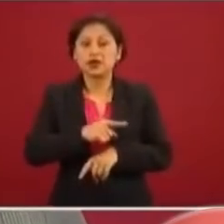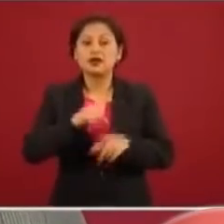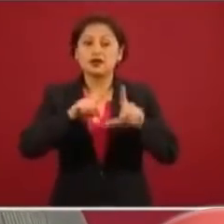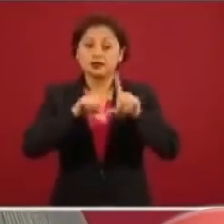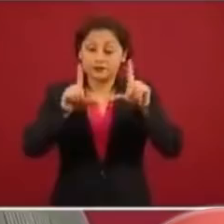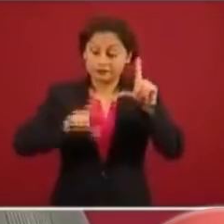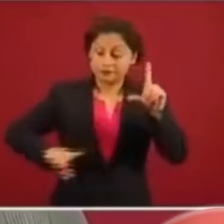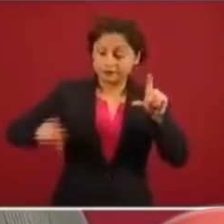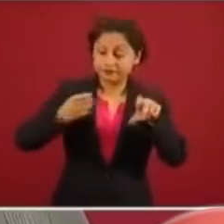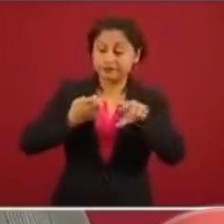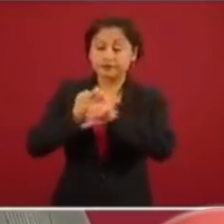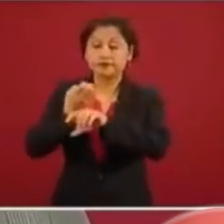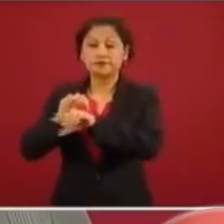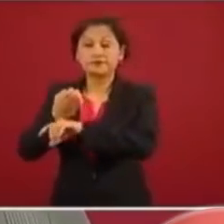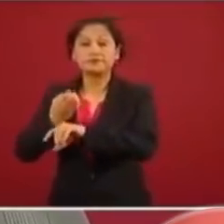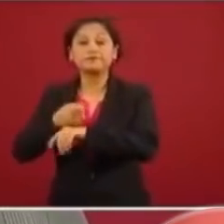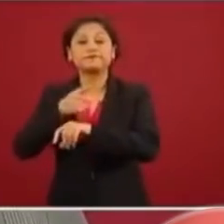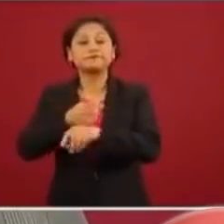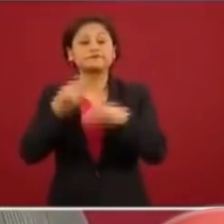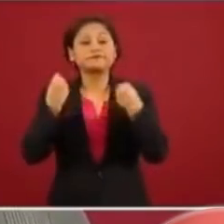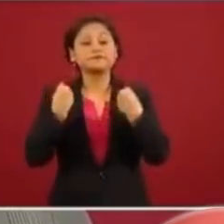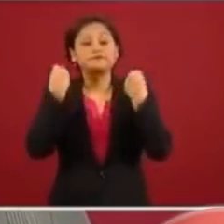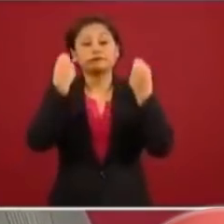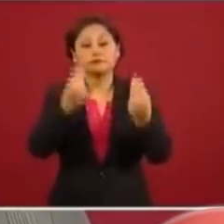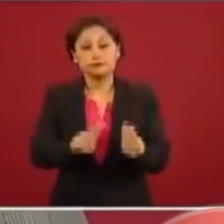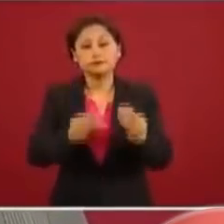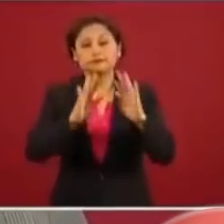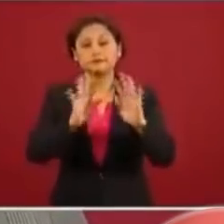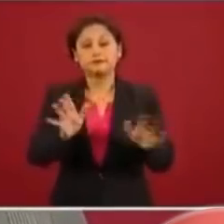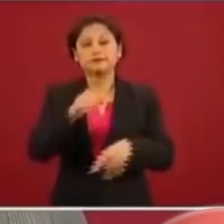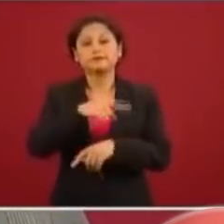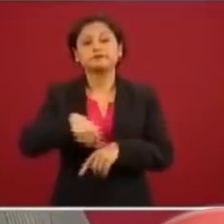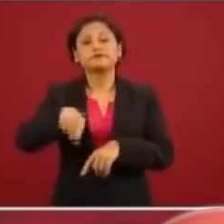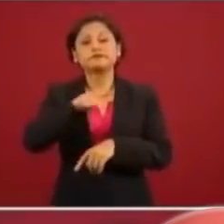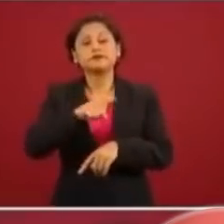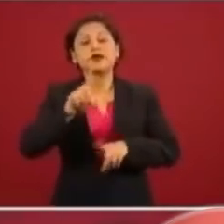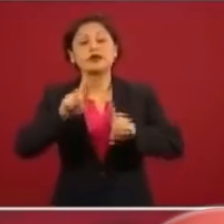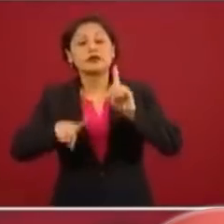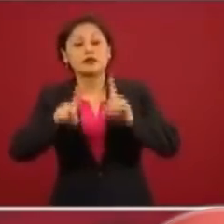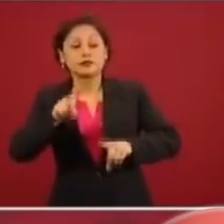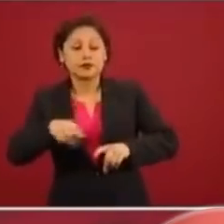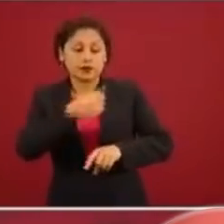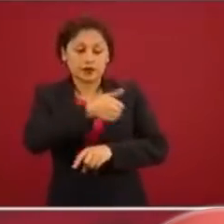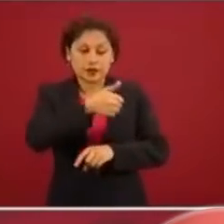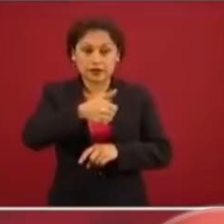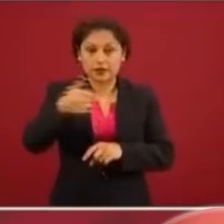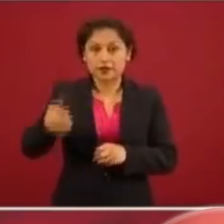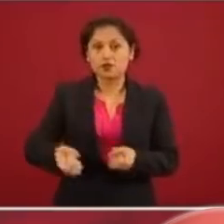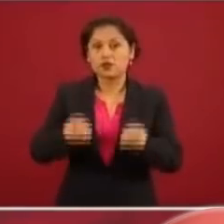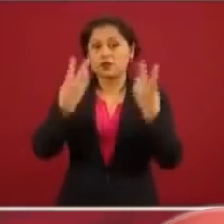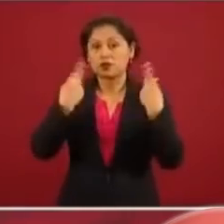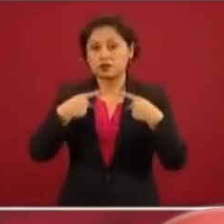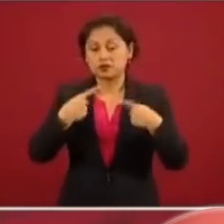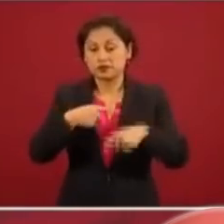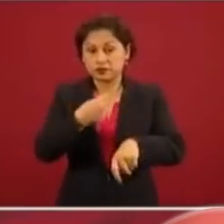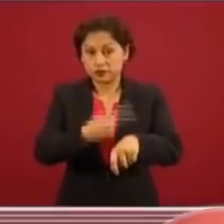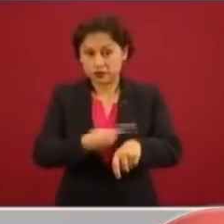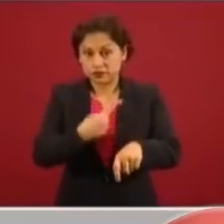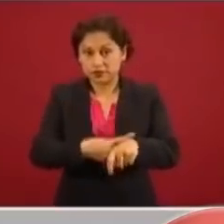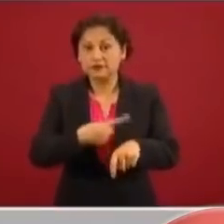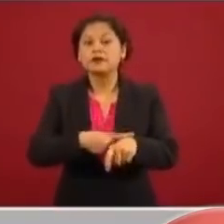tengan, basado en el número de casos que se tienen estimados, para que tengan